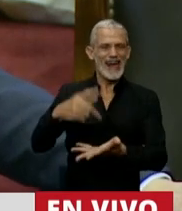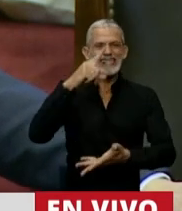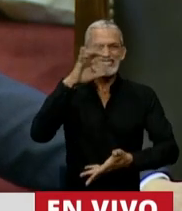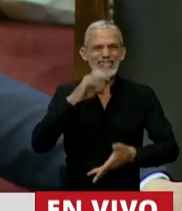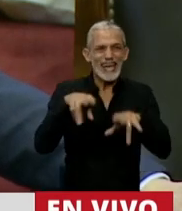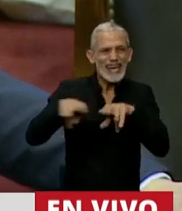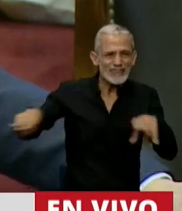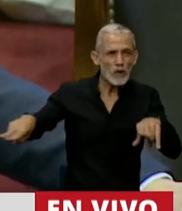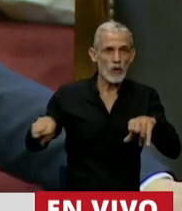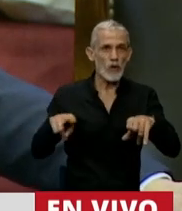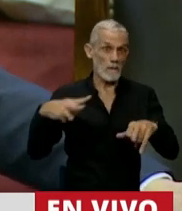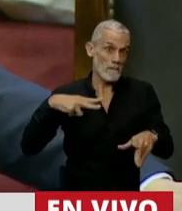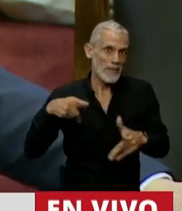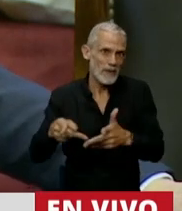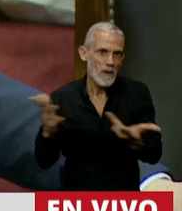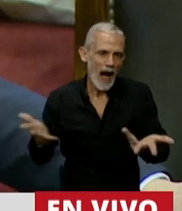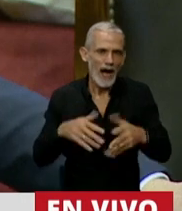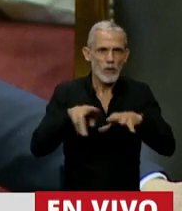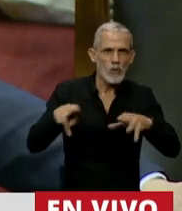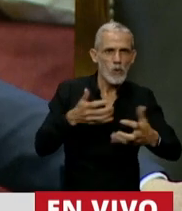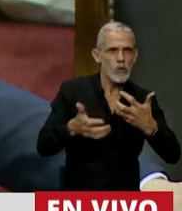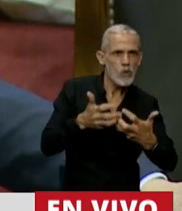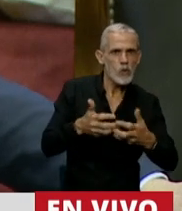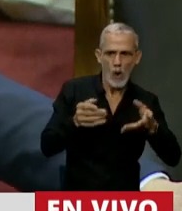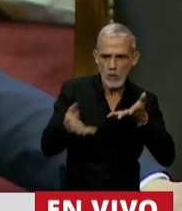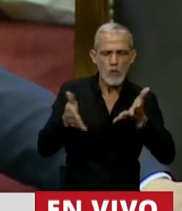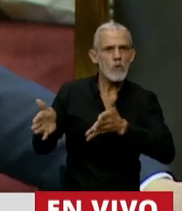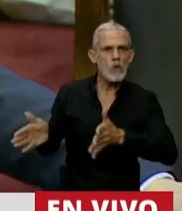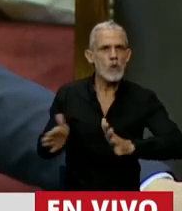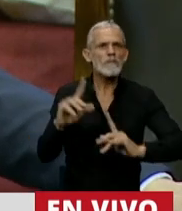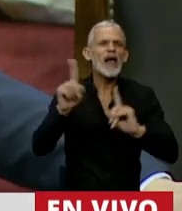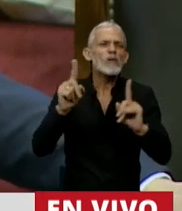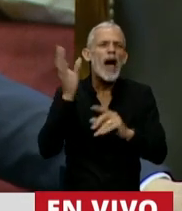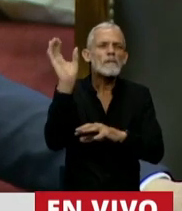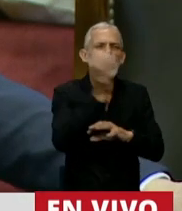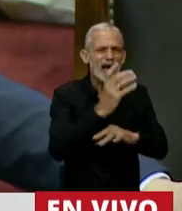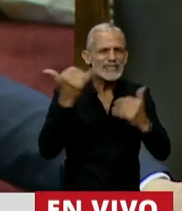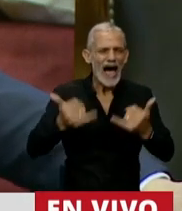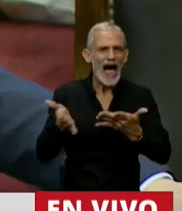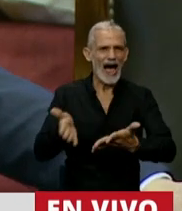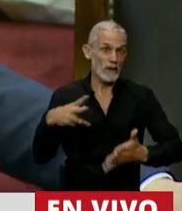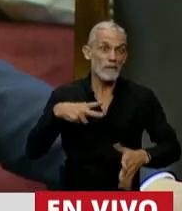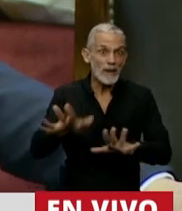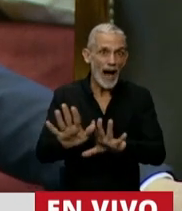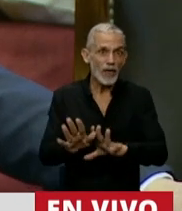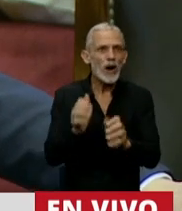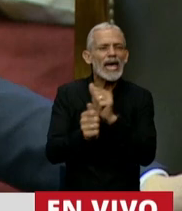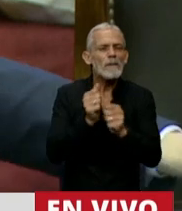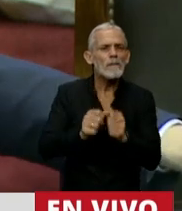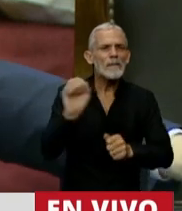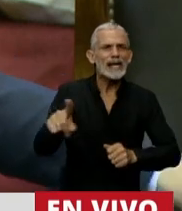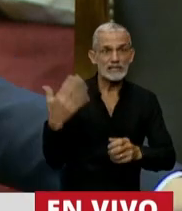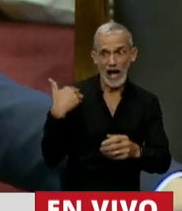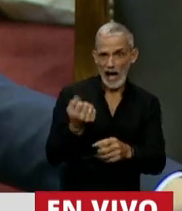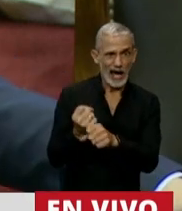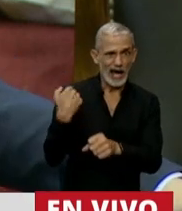camas y la aparatología para esas 70 camas y algunas ambulancias esa empresa hasta